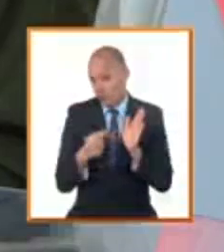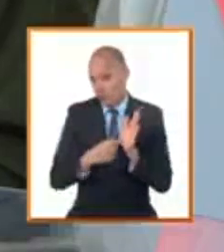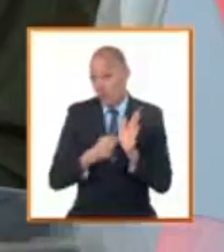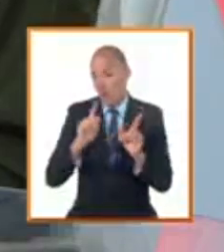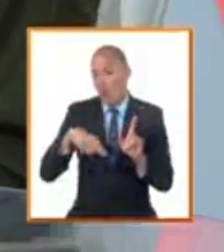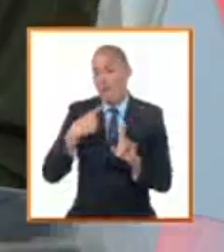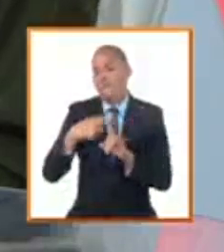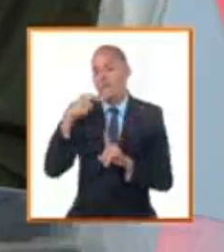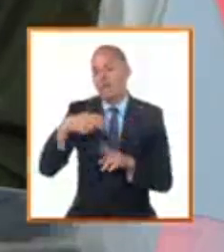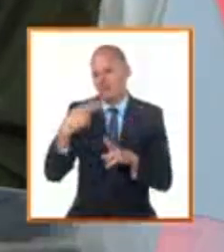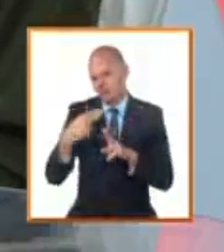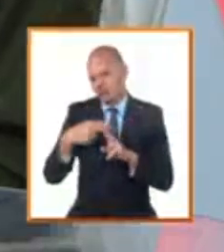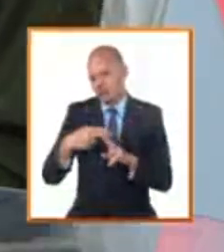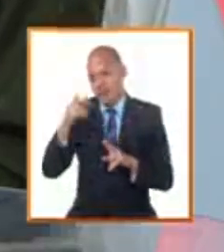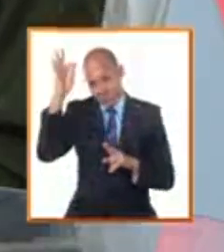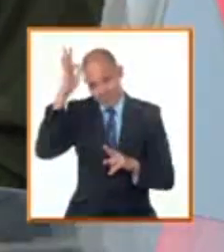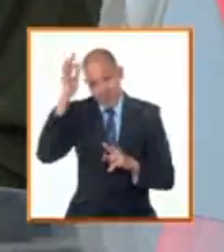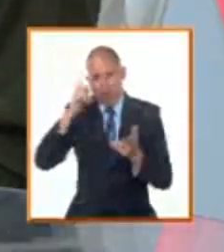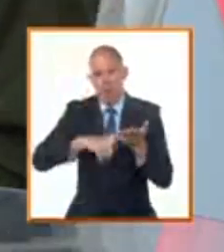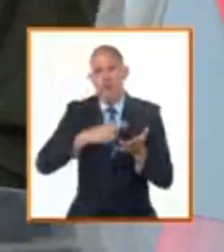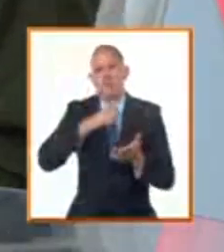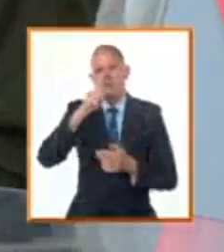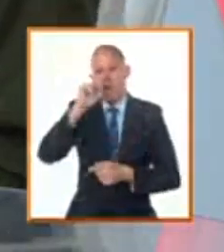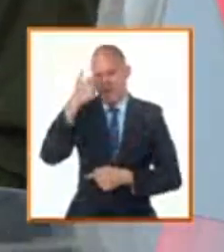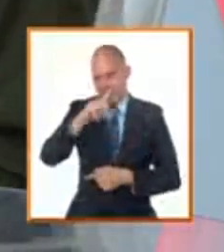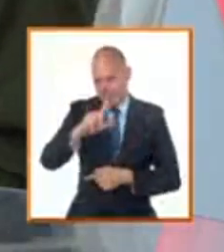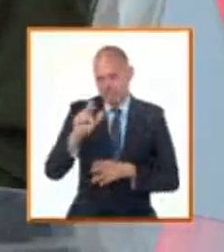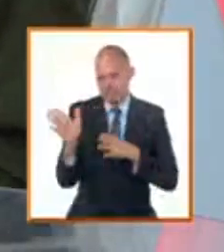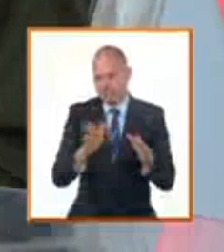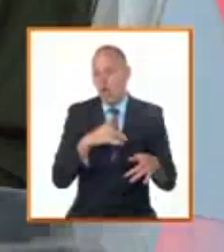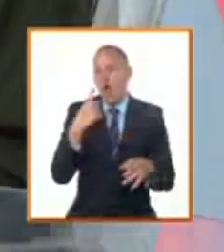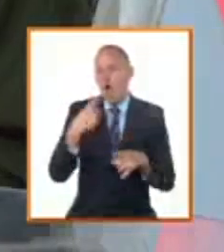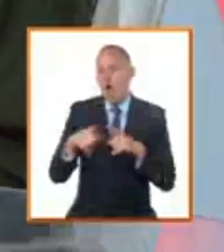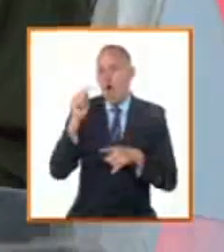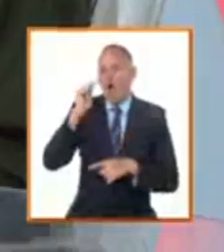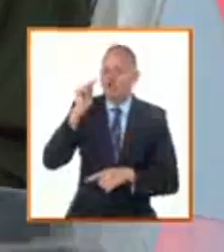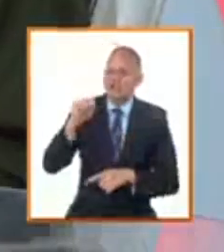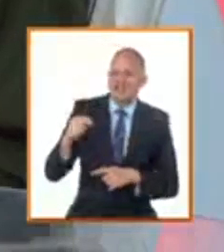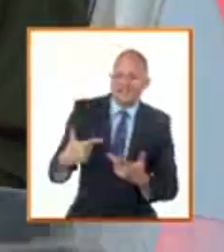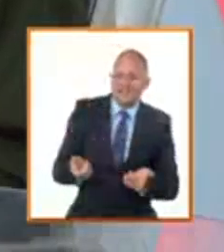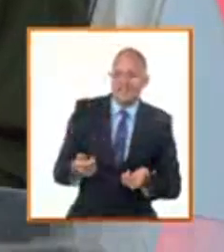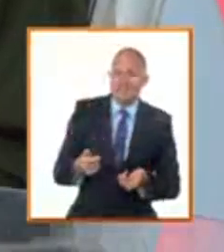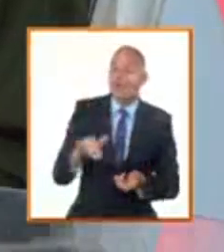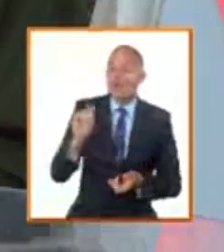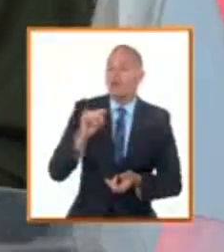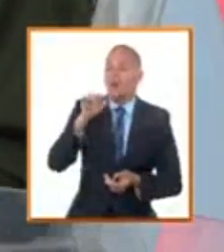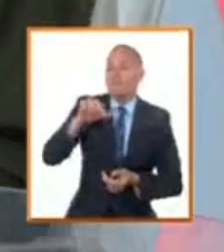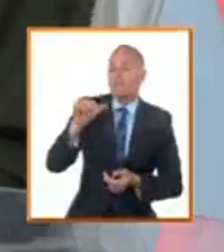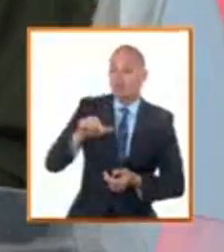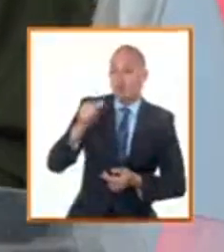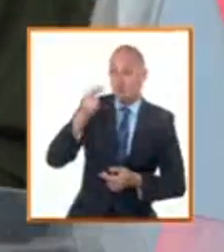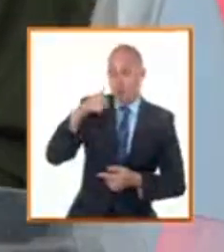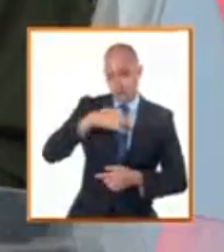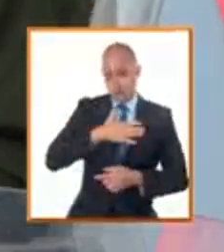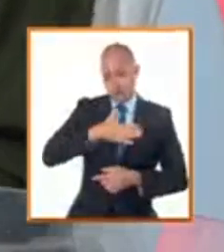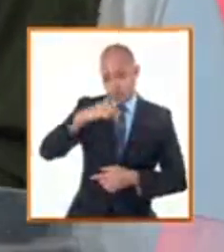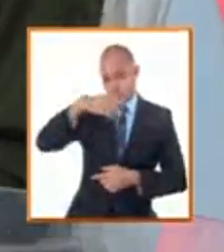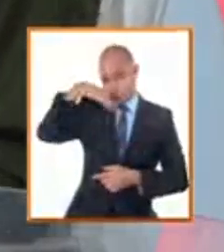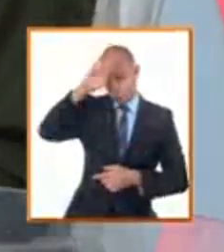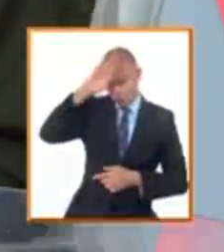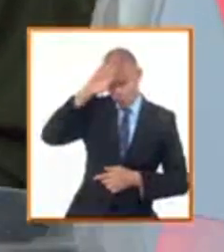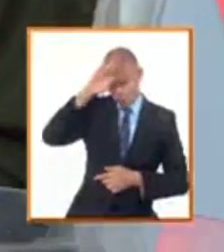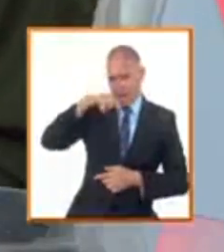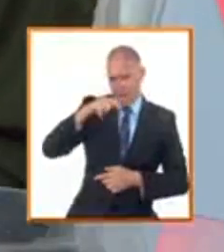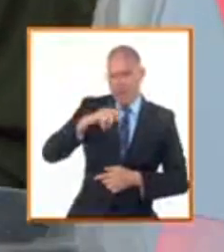penal internacional para la captura y extradición al territorio nacional de los cubanos que intenten y organizan operaciones